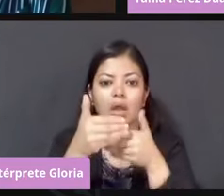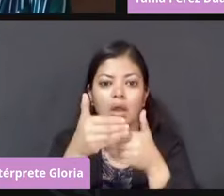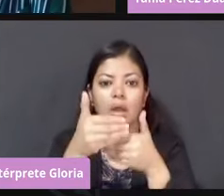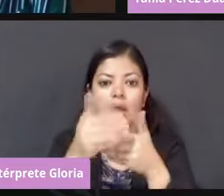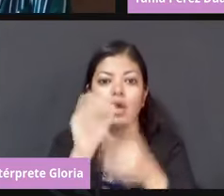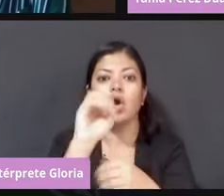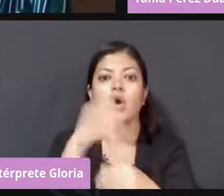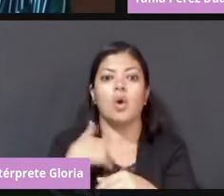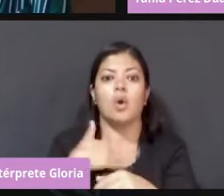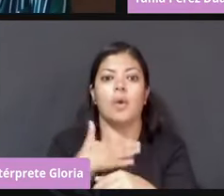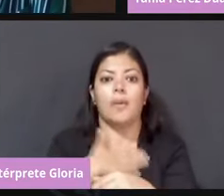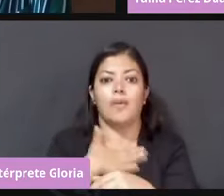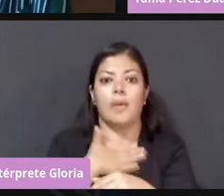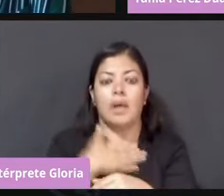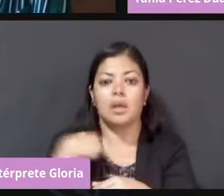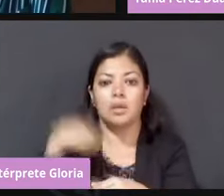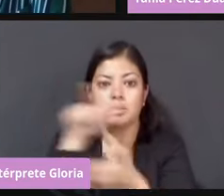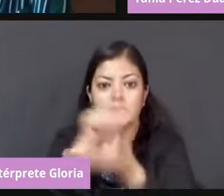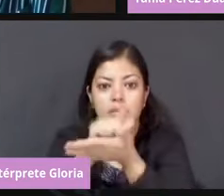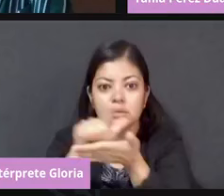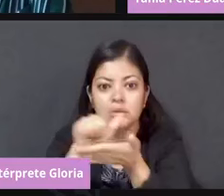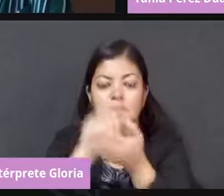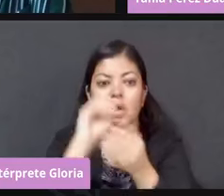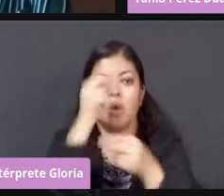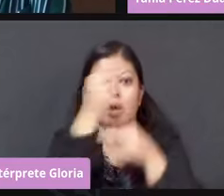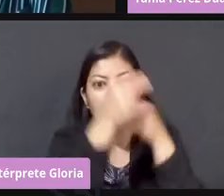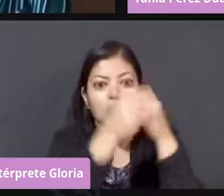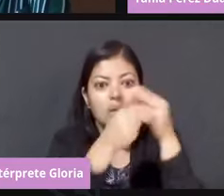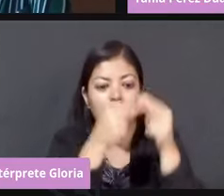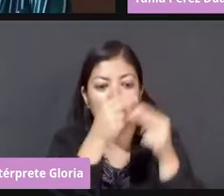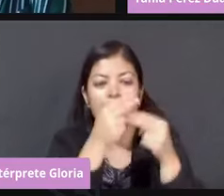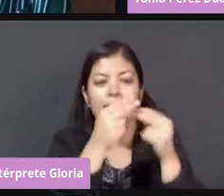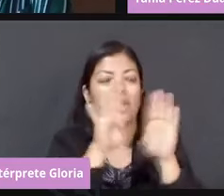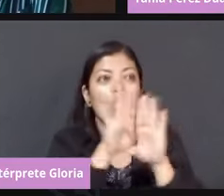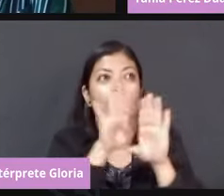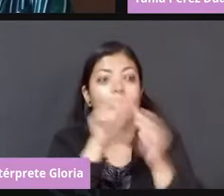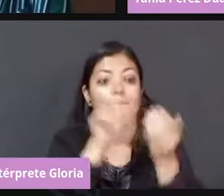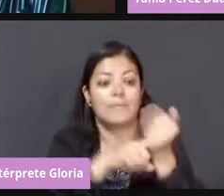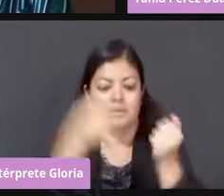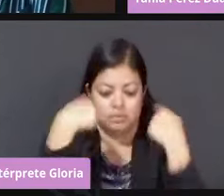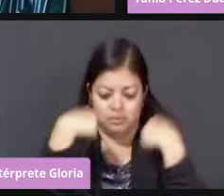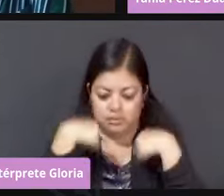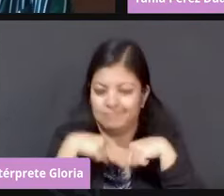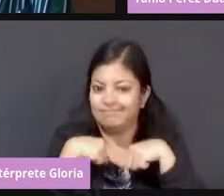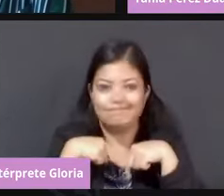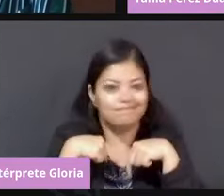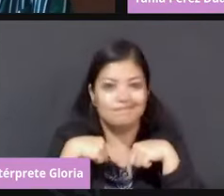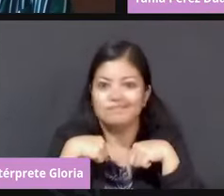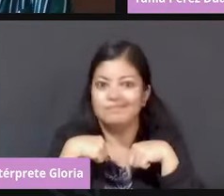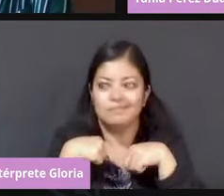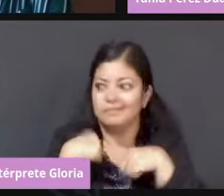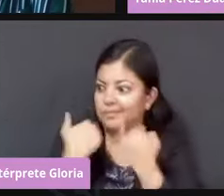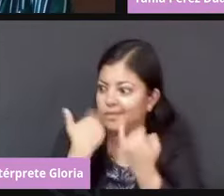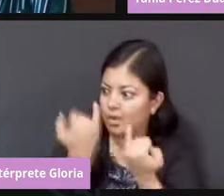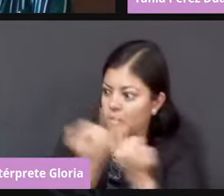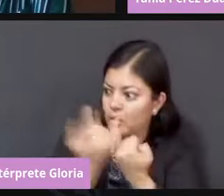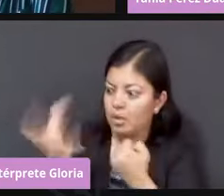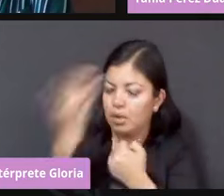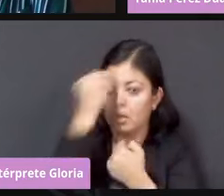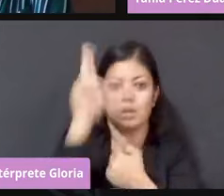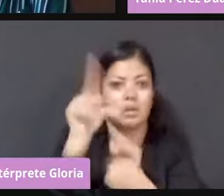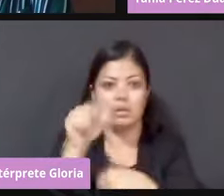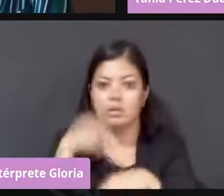al baño, o esta parte de la contaminación emocional, que es mucho yo no quiero ser como mi compañero, entonces no me quiero